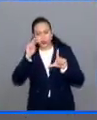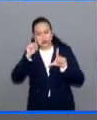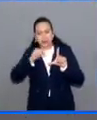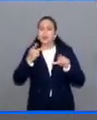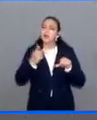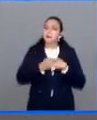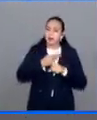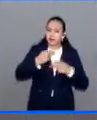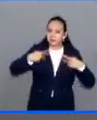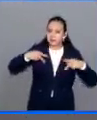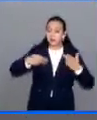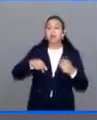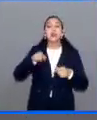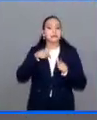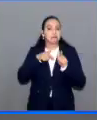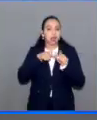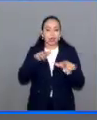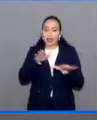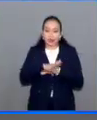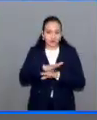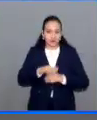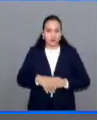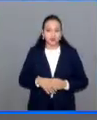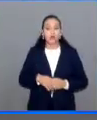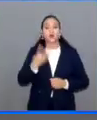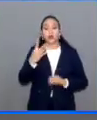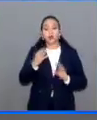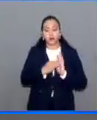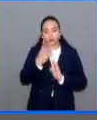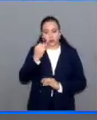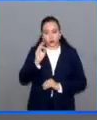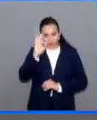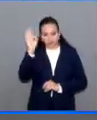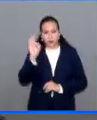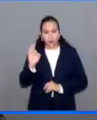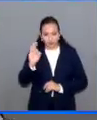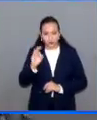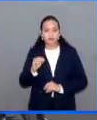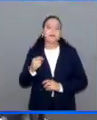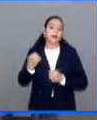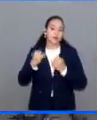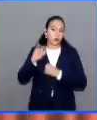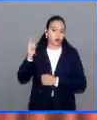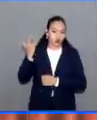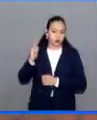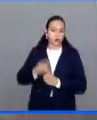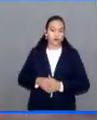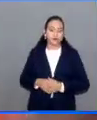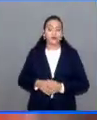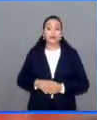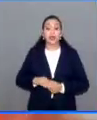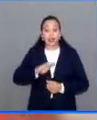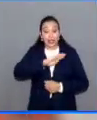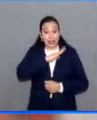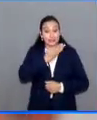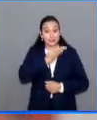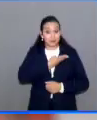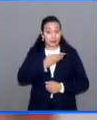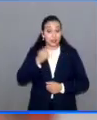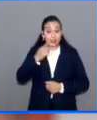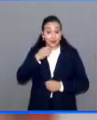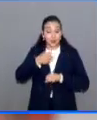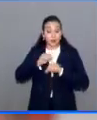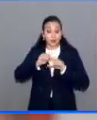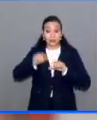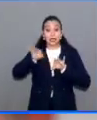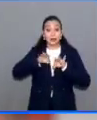mantuvo sin cambio en 4.9% respecto a junio. España registró el nivel más alto de desempleo,